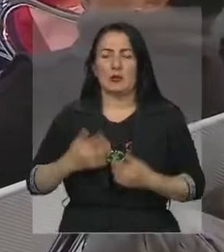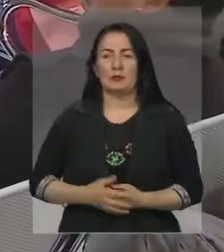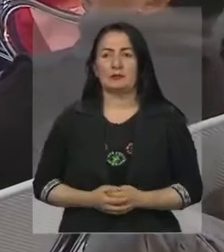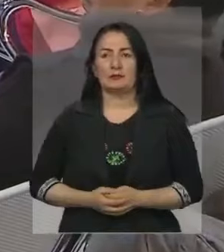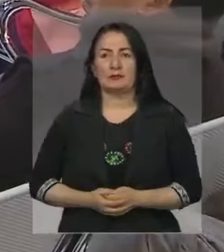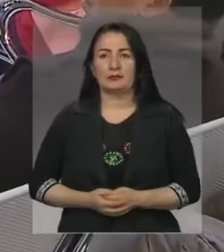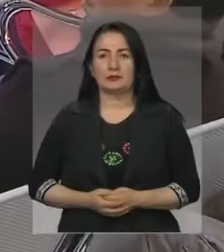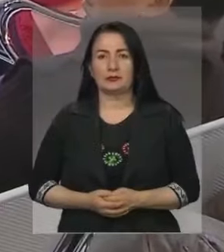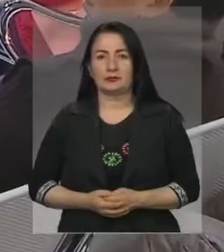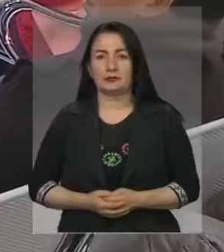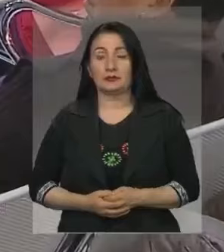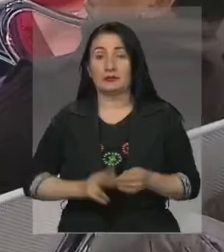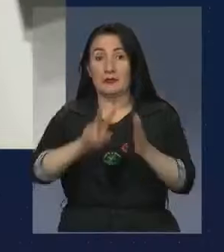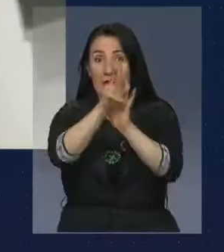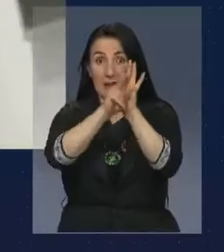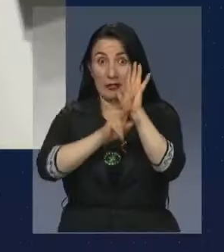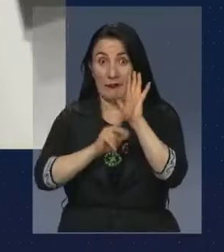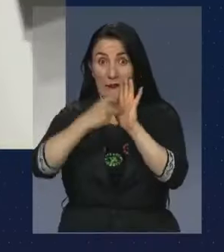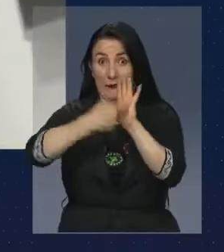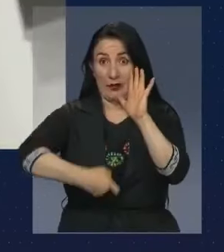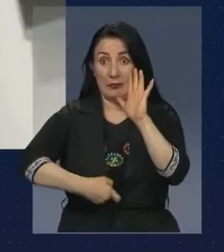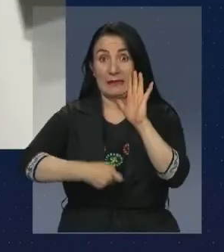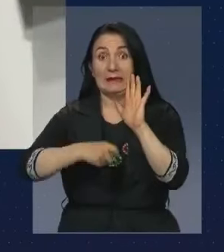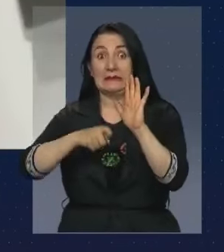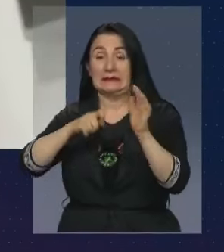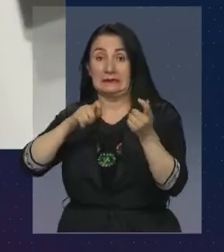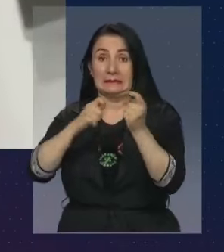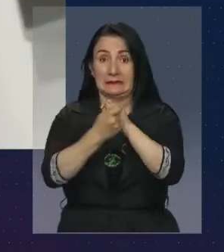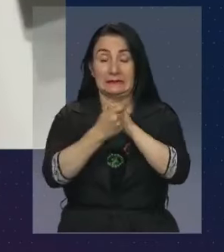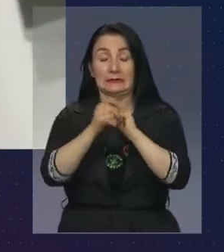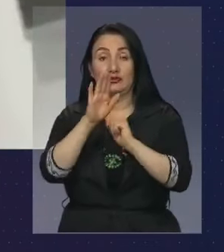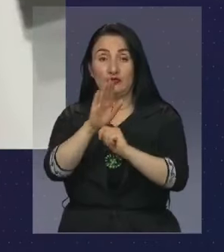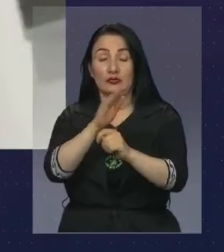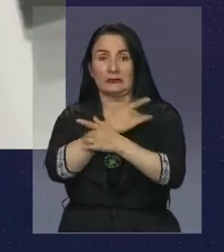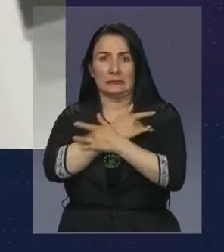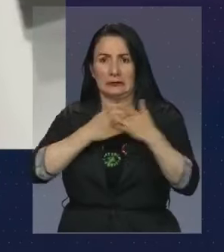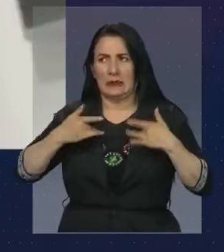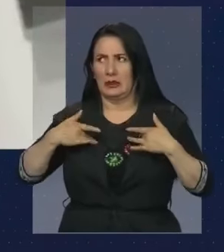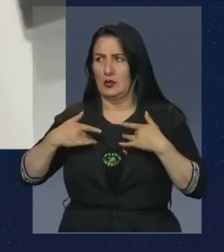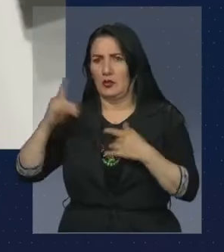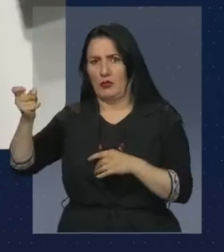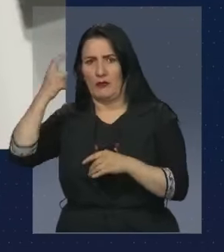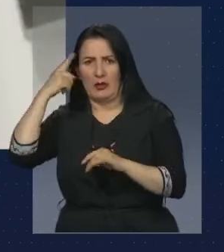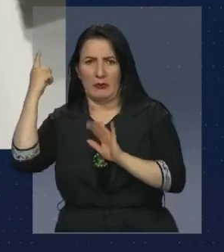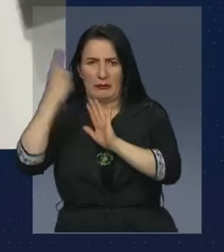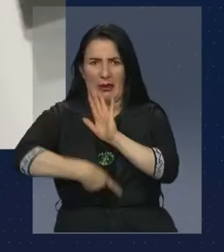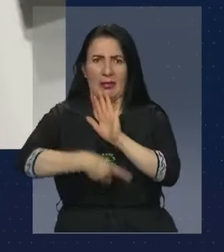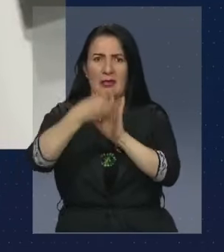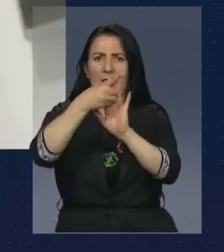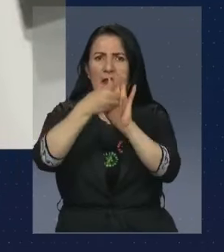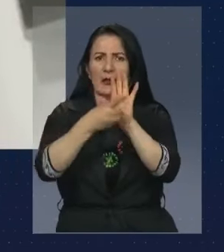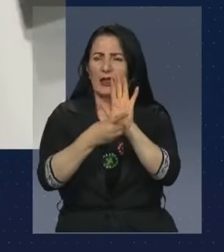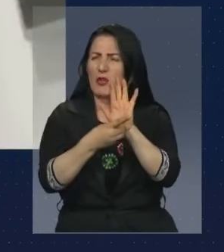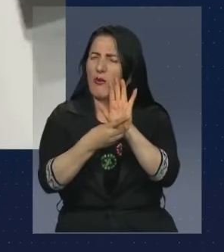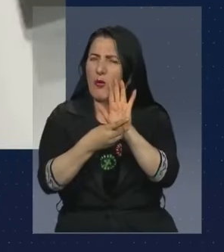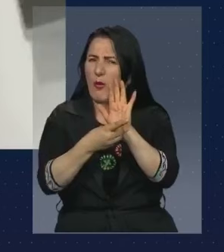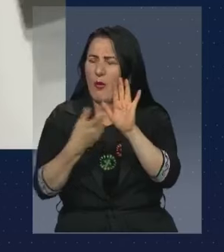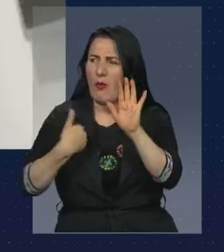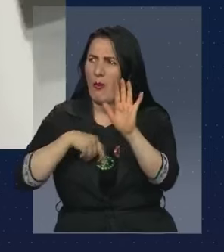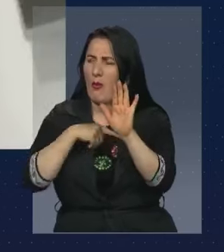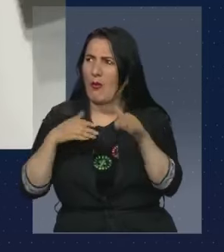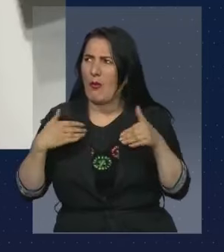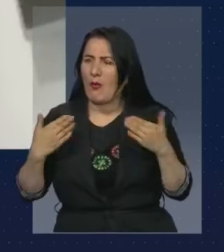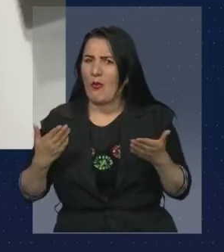Al hundirse la reforma de salud, el gobierno opta por sacar una serie de decretos. Cuando hace eso, uno se